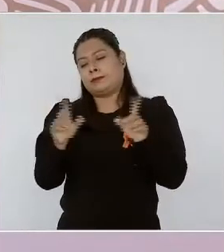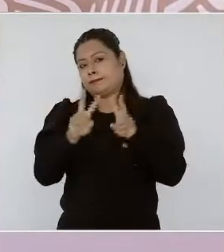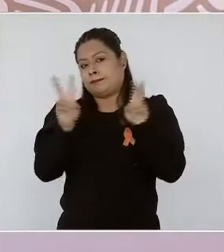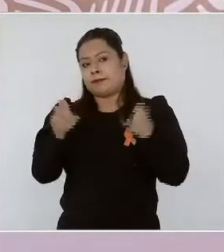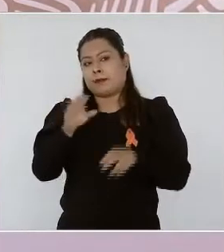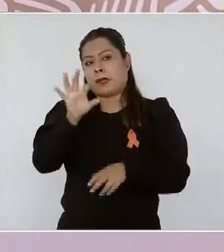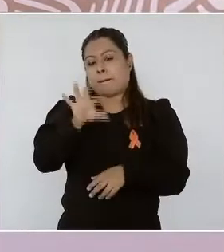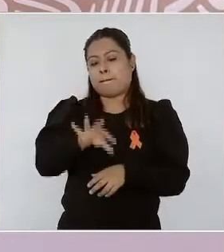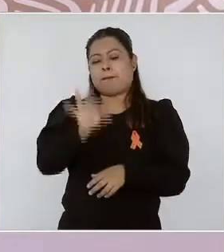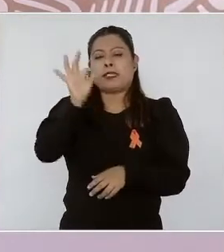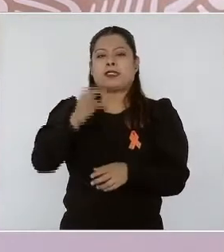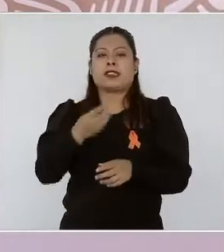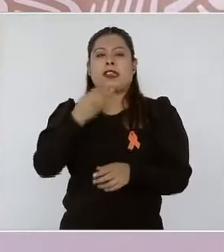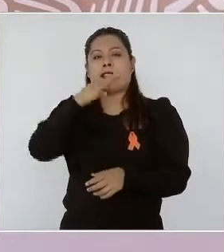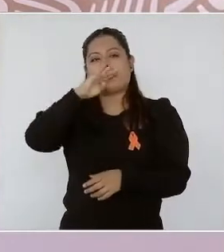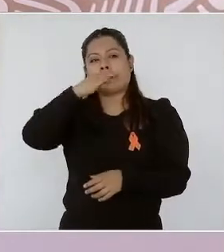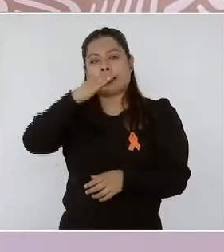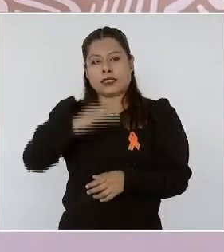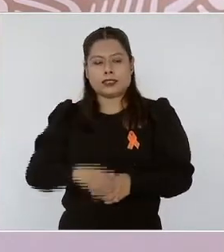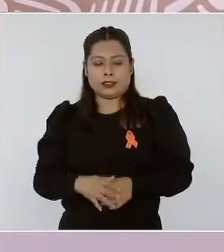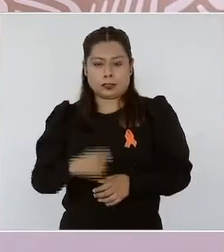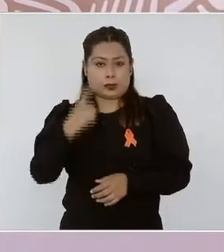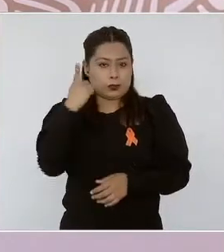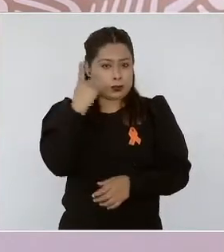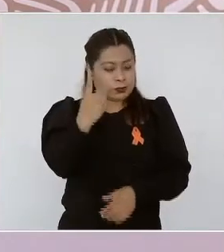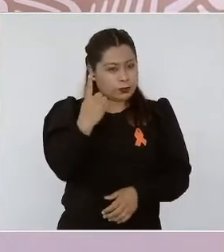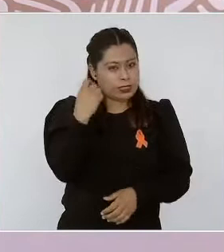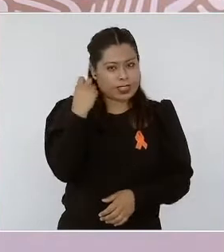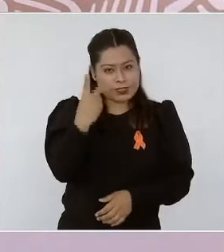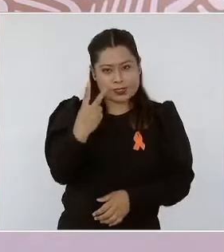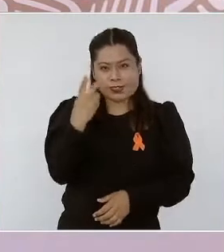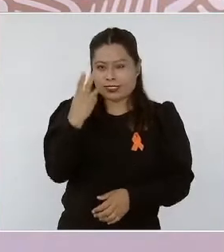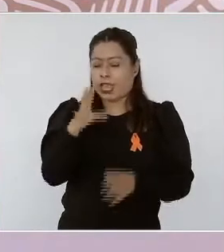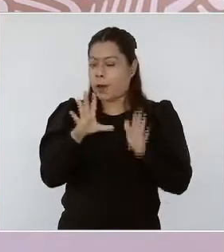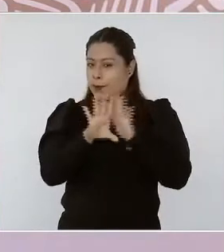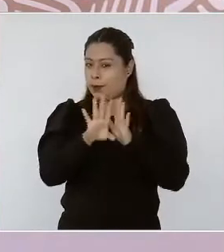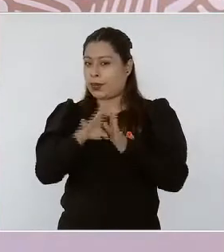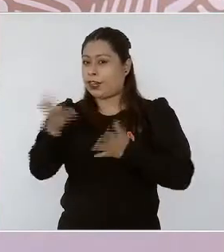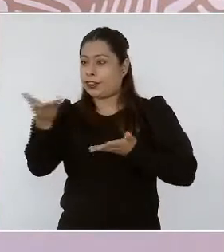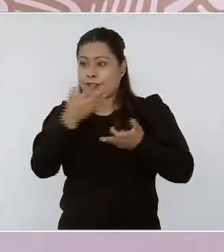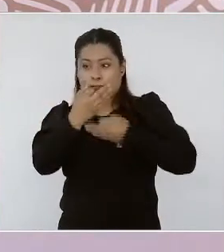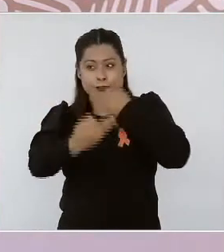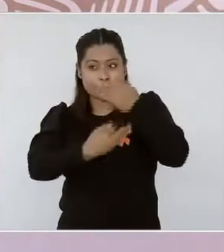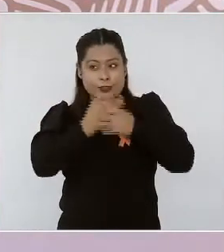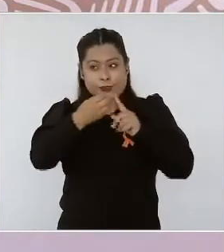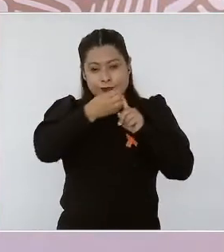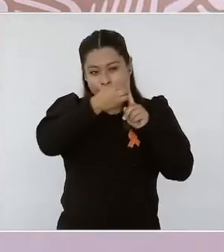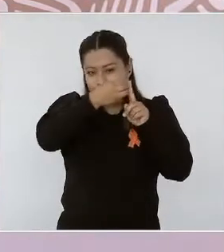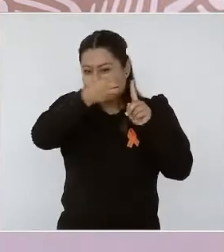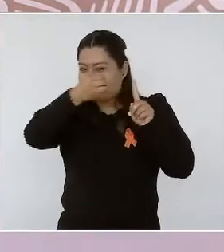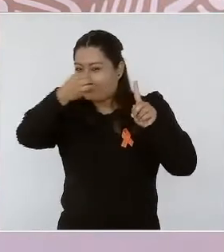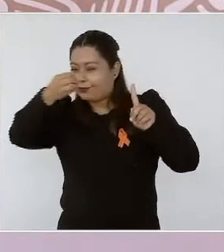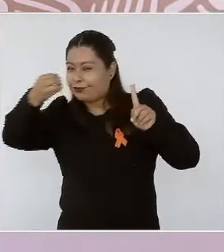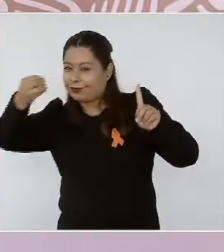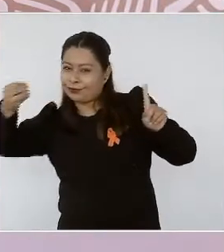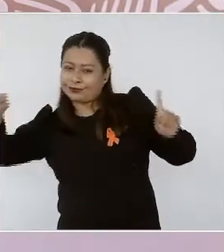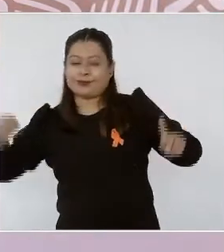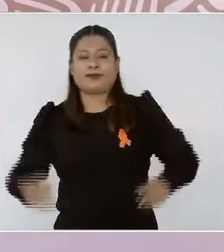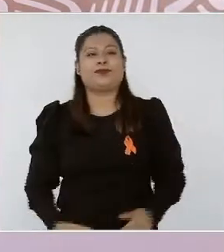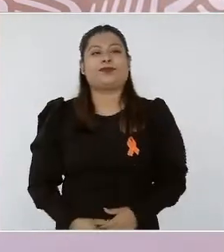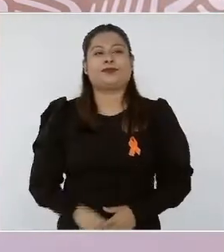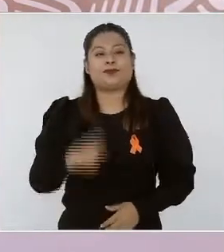llama Pizca de Maíz. A la cuenta de tres, ¿listos? Traten de coordinarse, por favor, todos coordinaditos como un buen